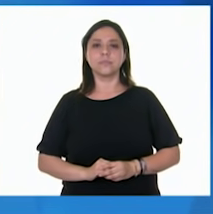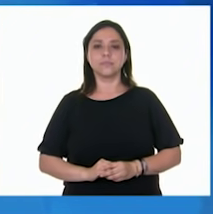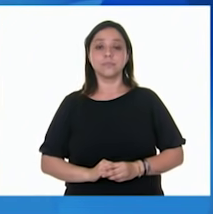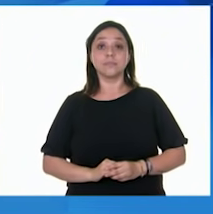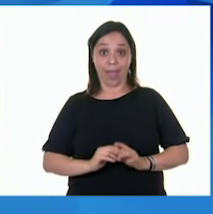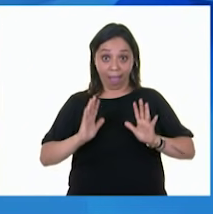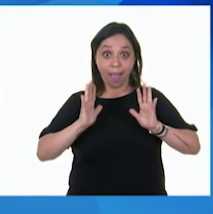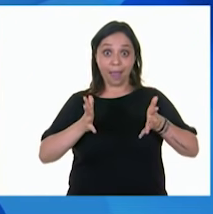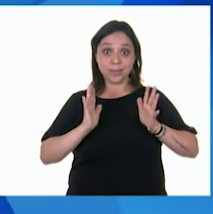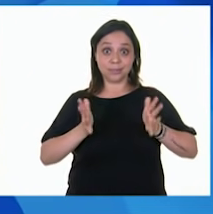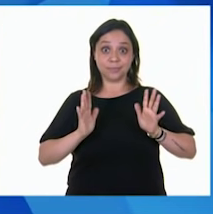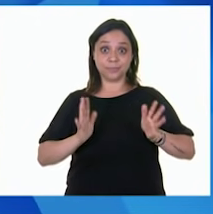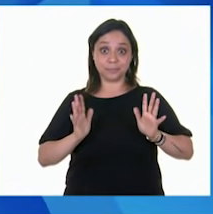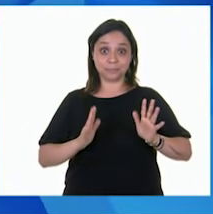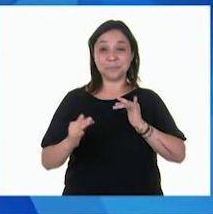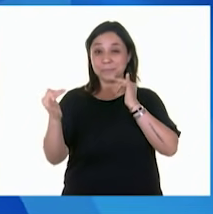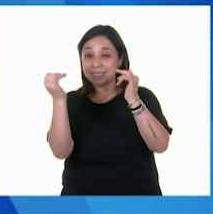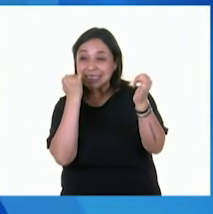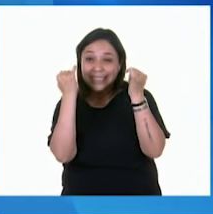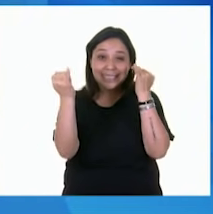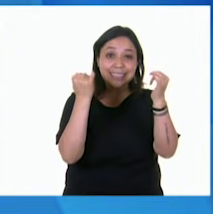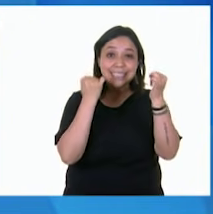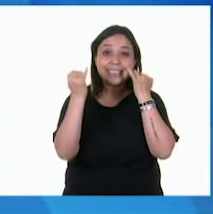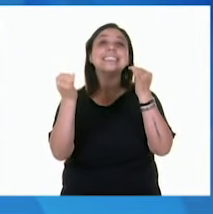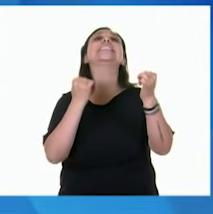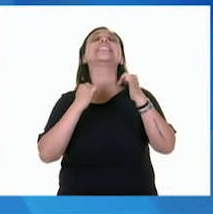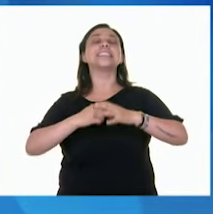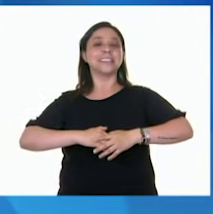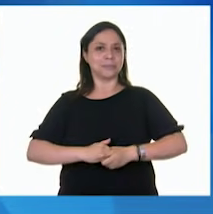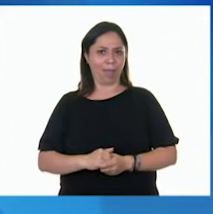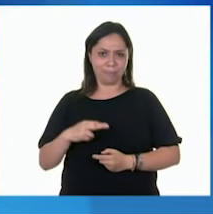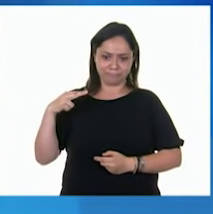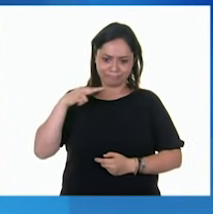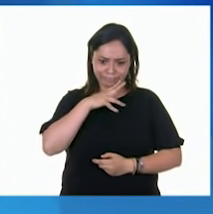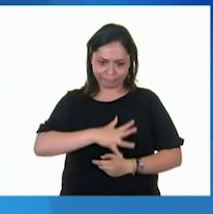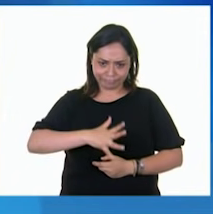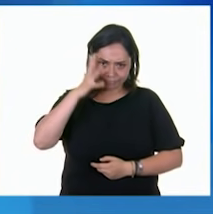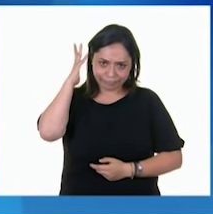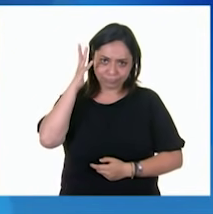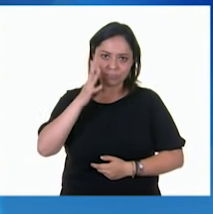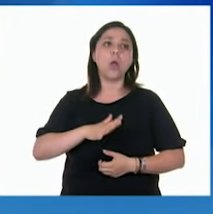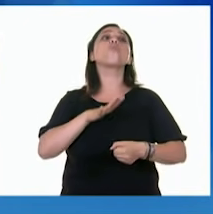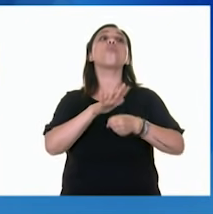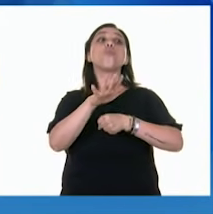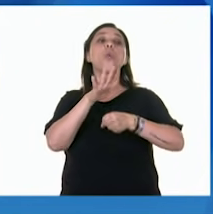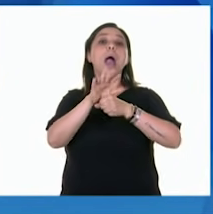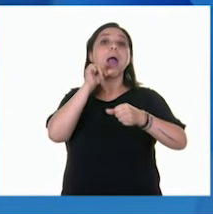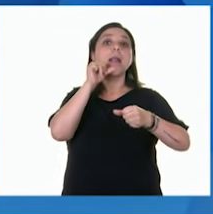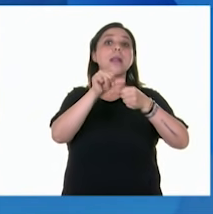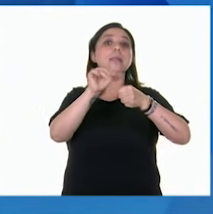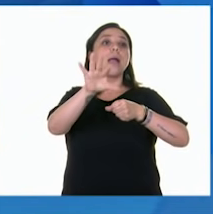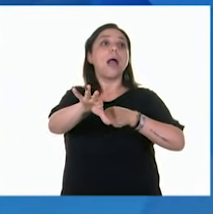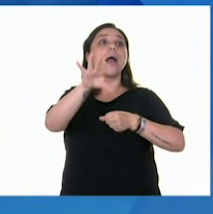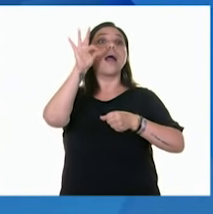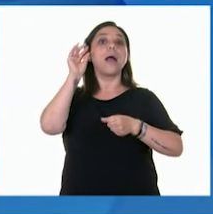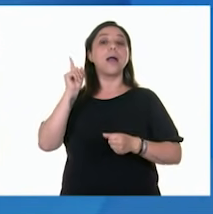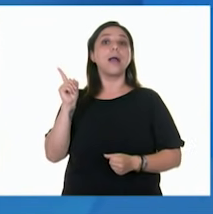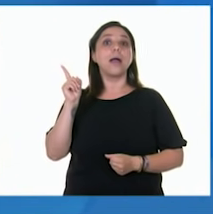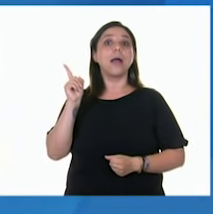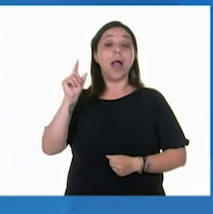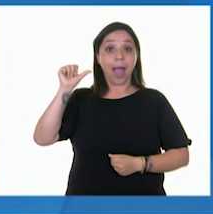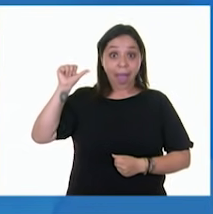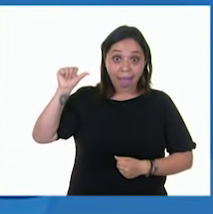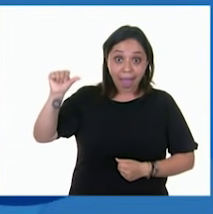¿Ya lo tienen? ¡Sí! ¿Ya? Ay. Muy bien, qué rápido. A ver, díganme, ¿cuál es la opción que ustedes eligieron? ¿La